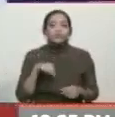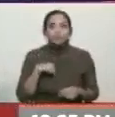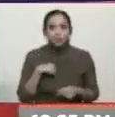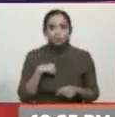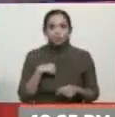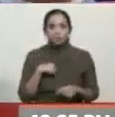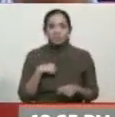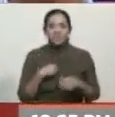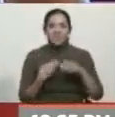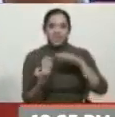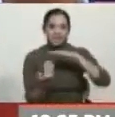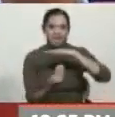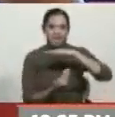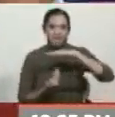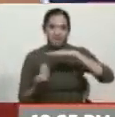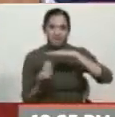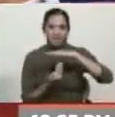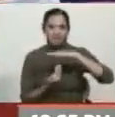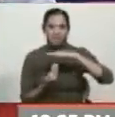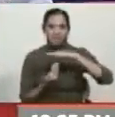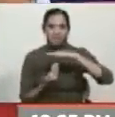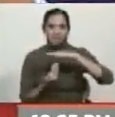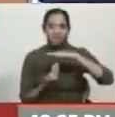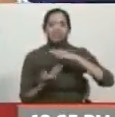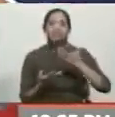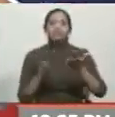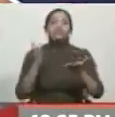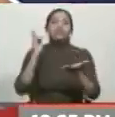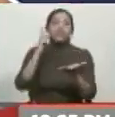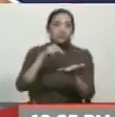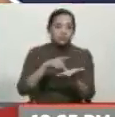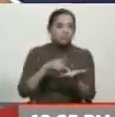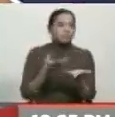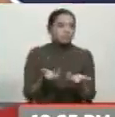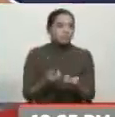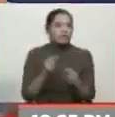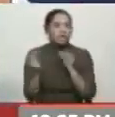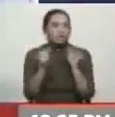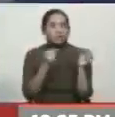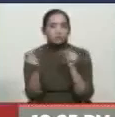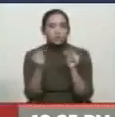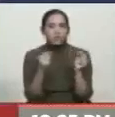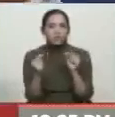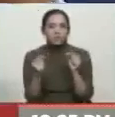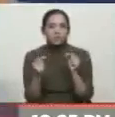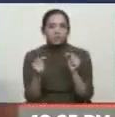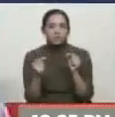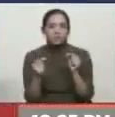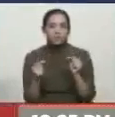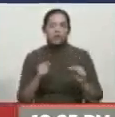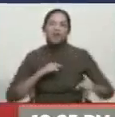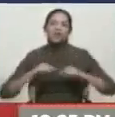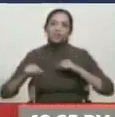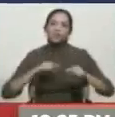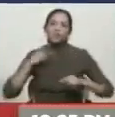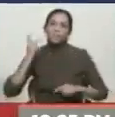la base, se va a sentar a discutir con la dirección